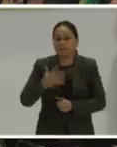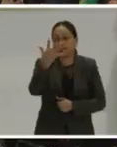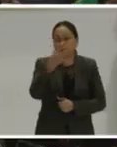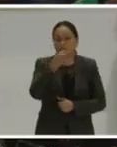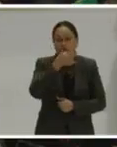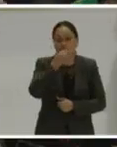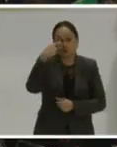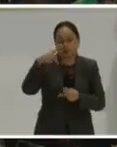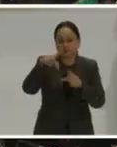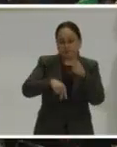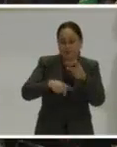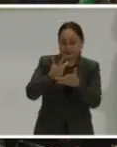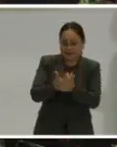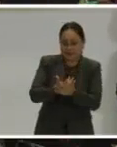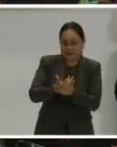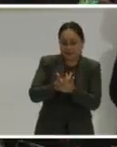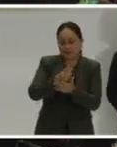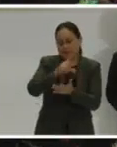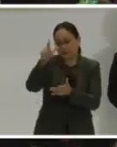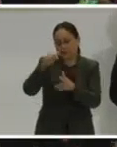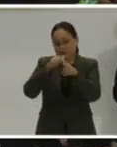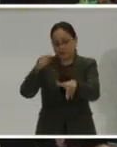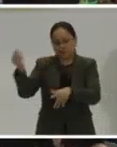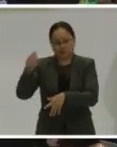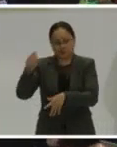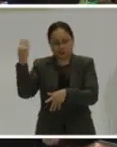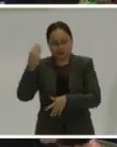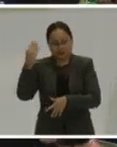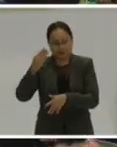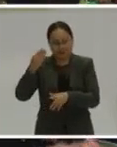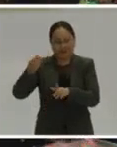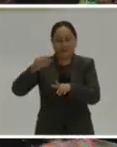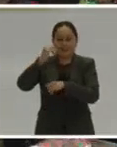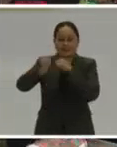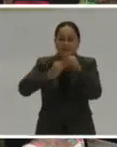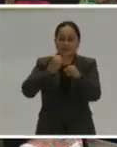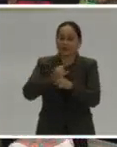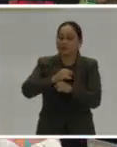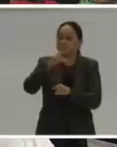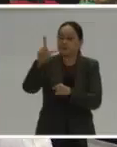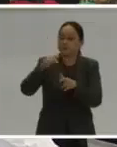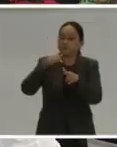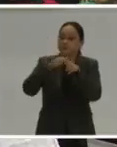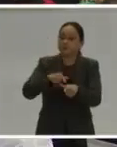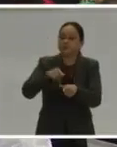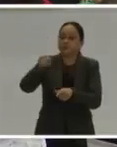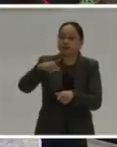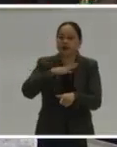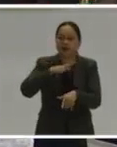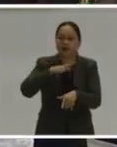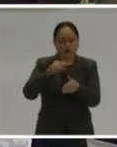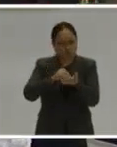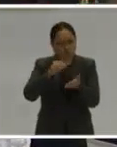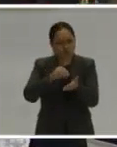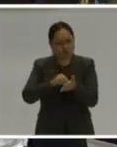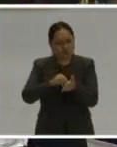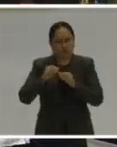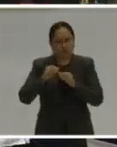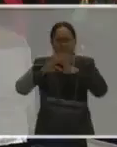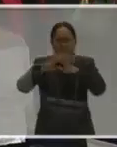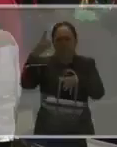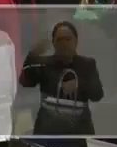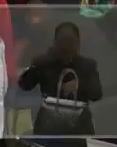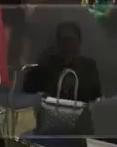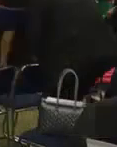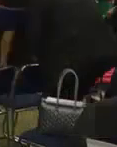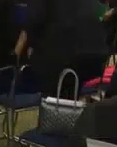5 minutos de receso para continuar con los trabajos de este seminario internacional y continuaremos también con la transmisión en vivo y en directo para las